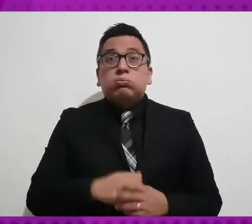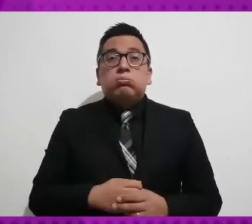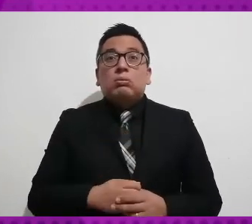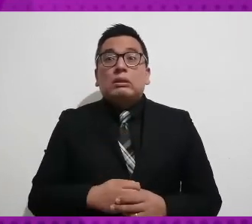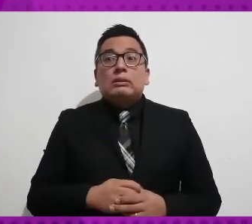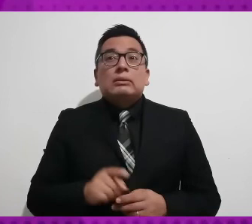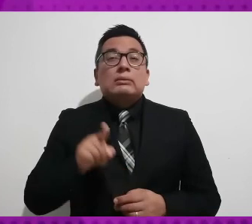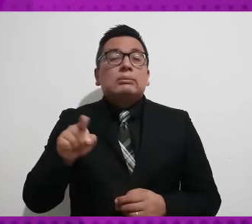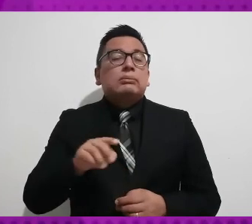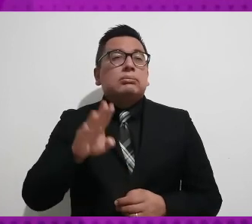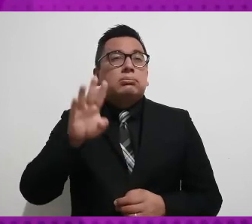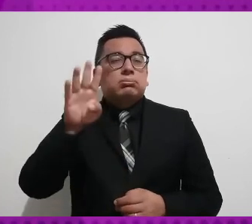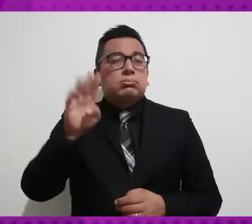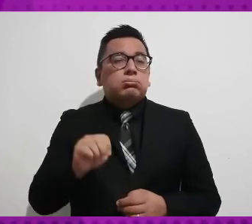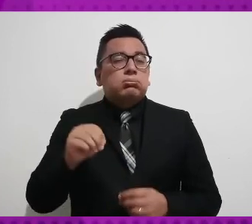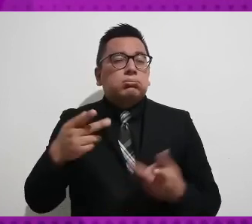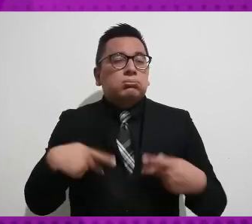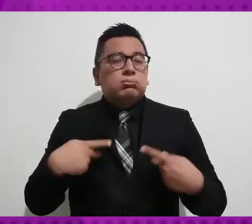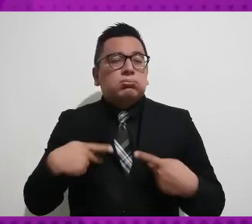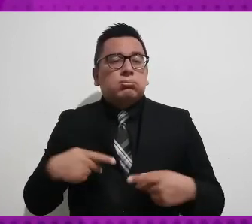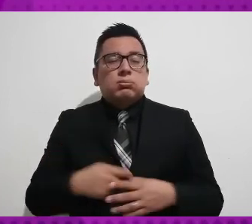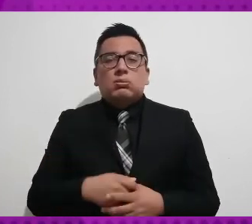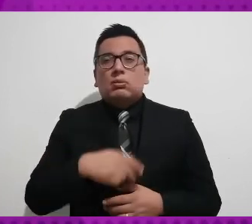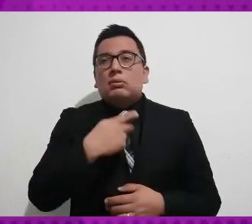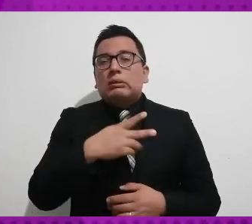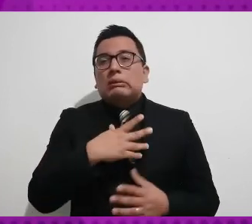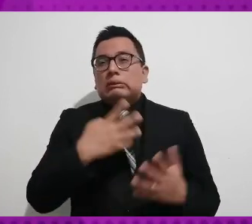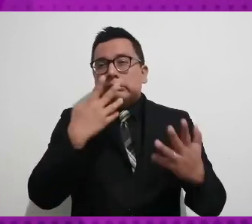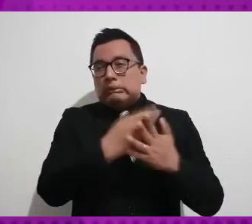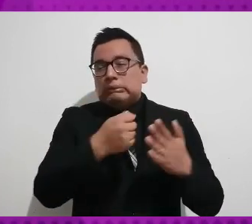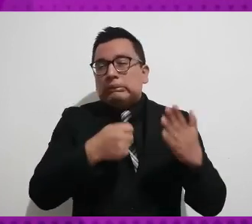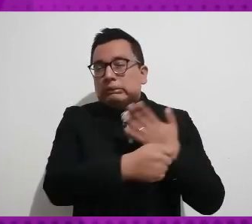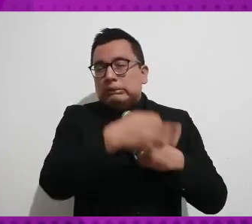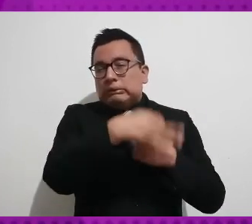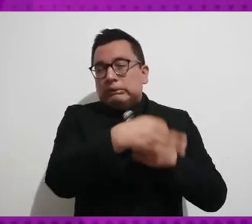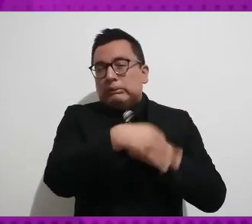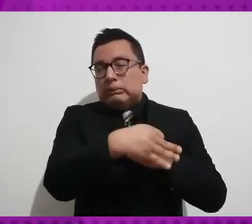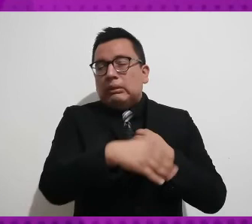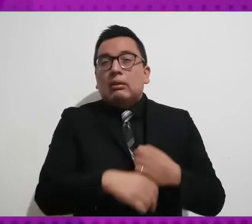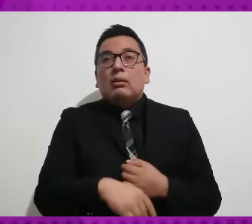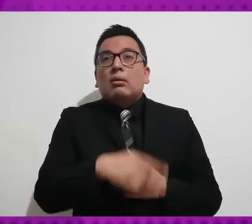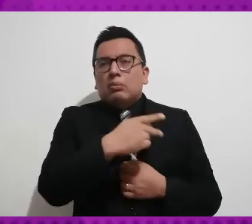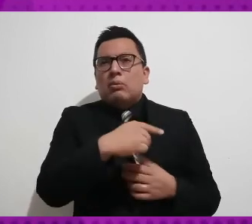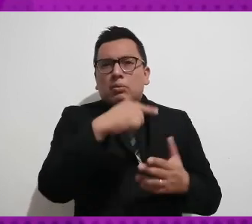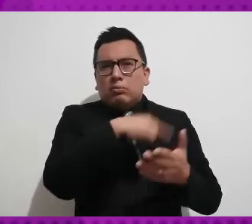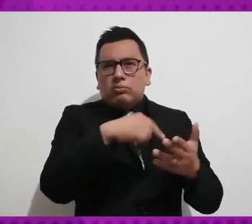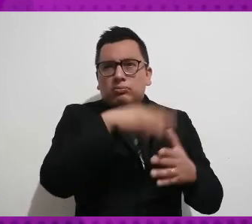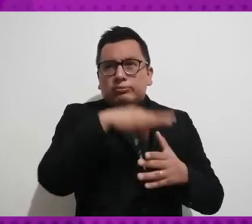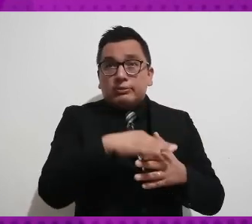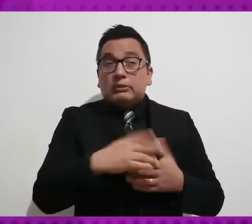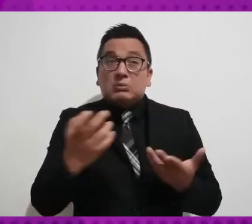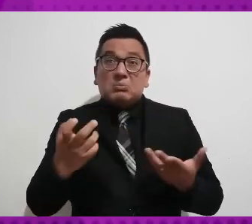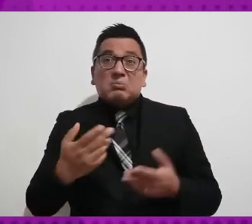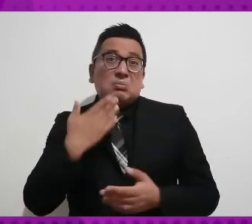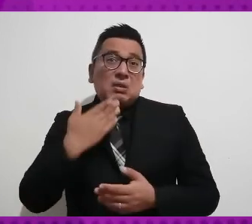desde prisión preventiva de otras entidades, y bueno, se presentan nuevas circunstancias que habría que estar analizando por parte de